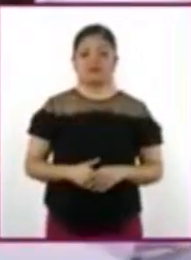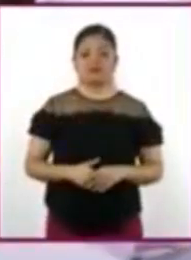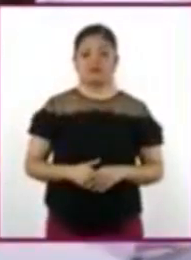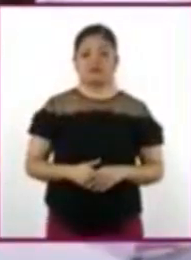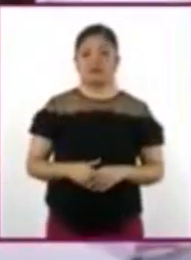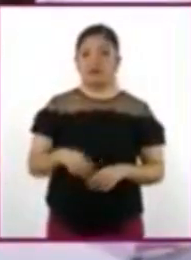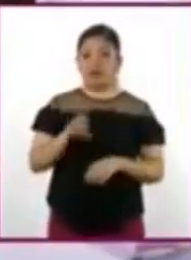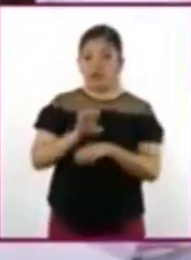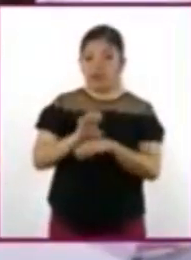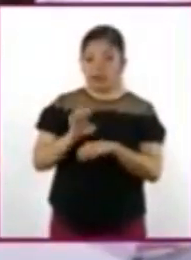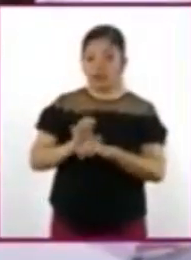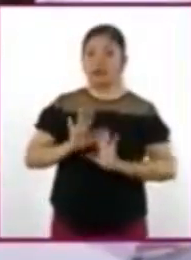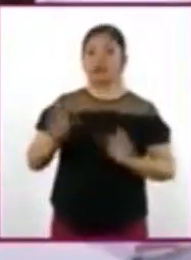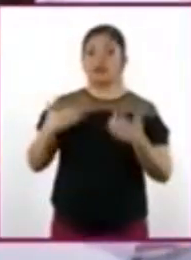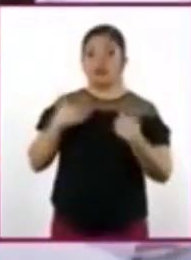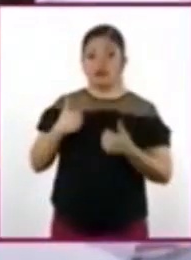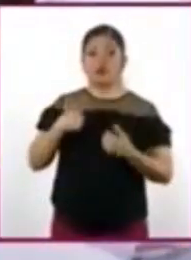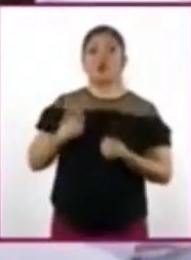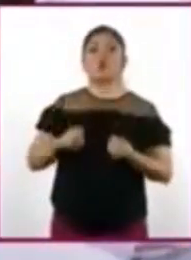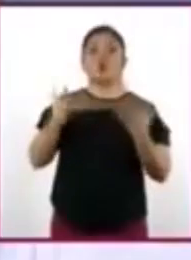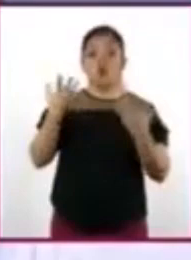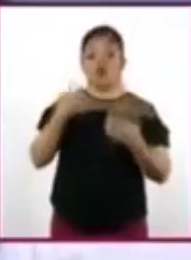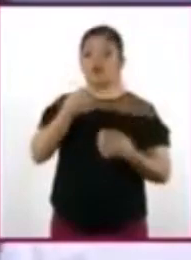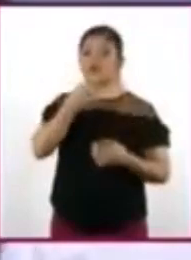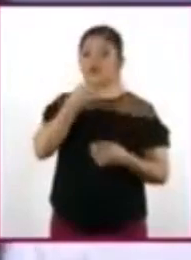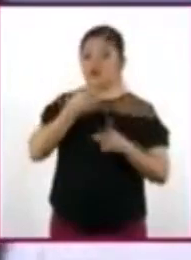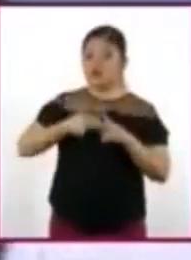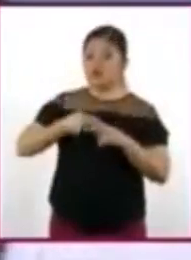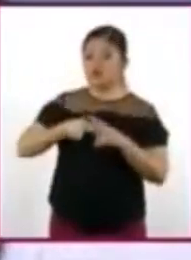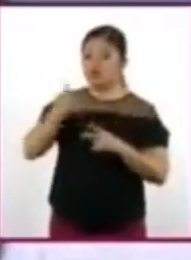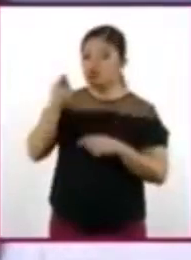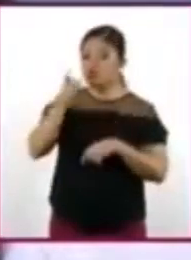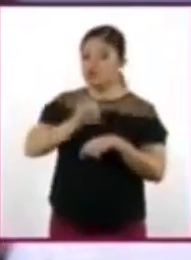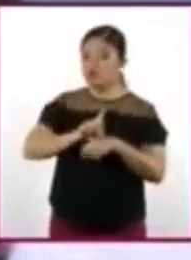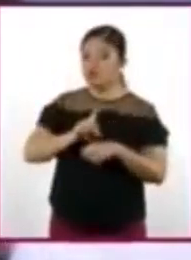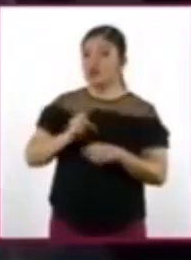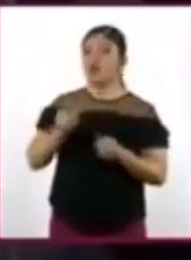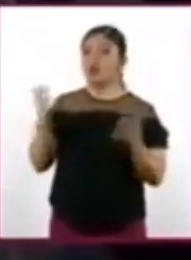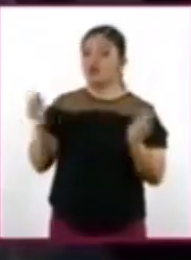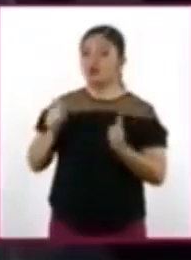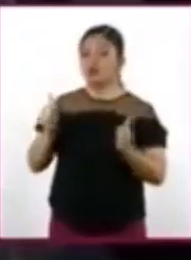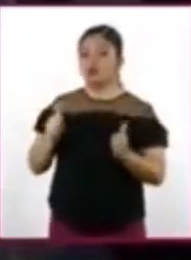Entonces, ¿así como calcular cuántos minutos voy a correr el último día? A ver, dime, ¿cuántos van a ser?